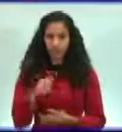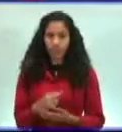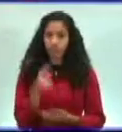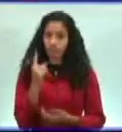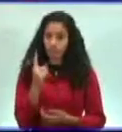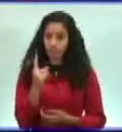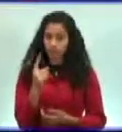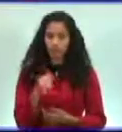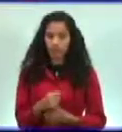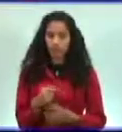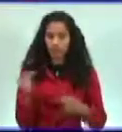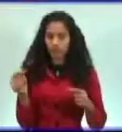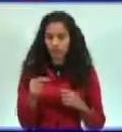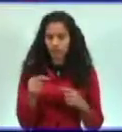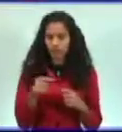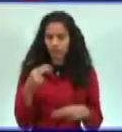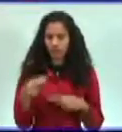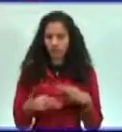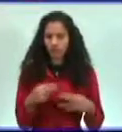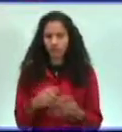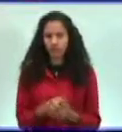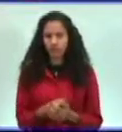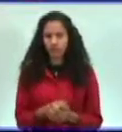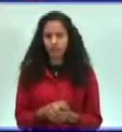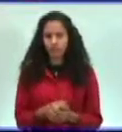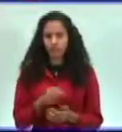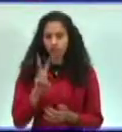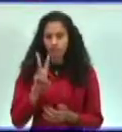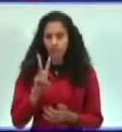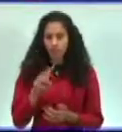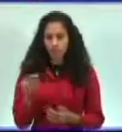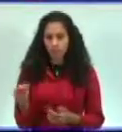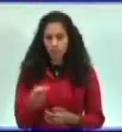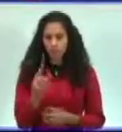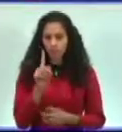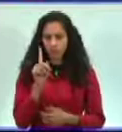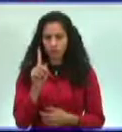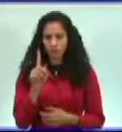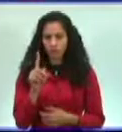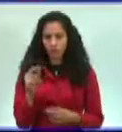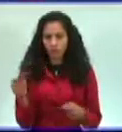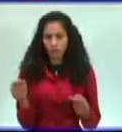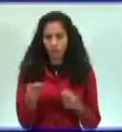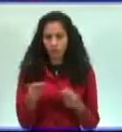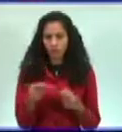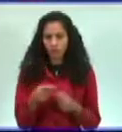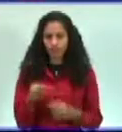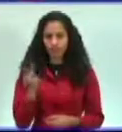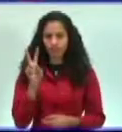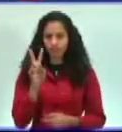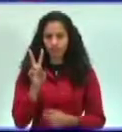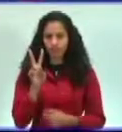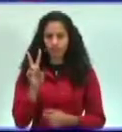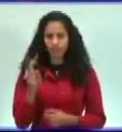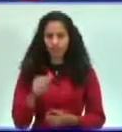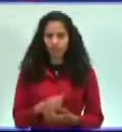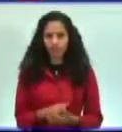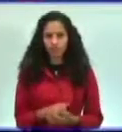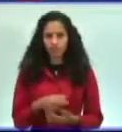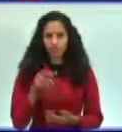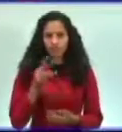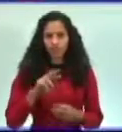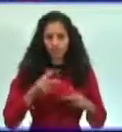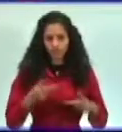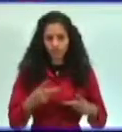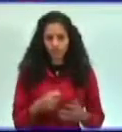1. ¿Qué igualdad se ha formado? 3 menos 1 es igual a 2.